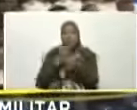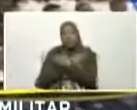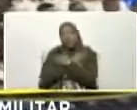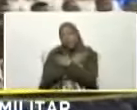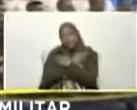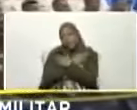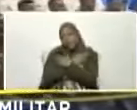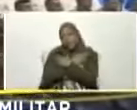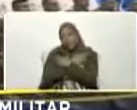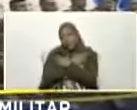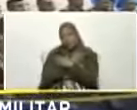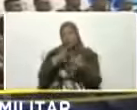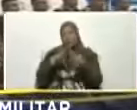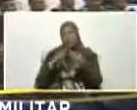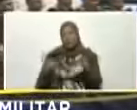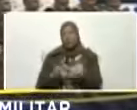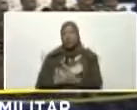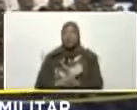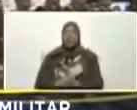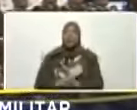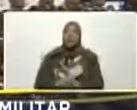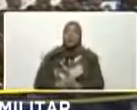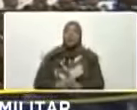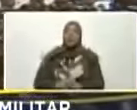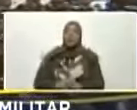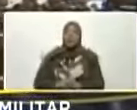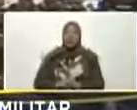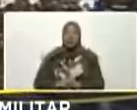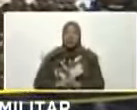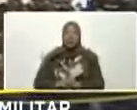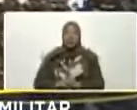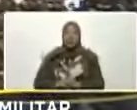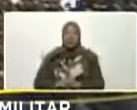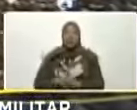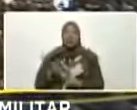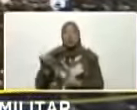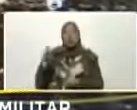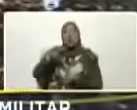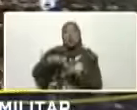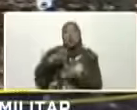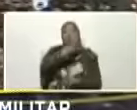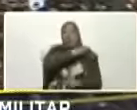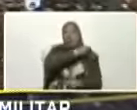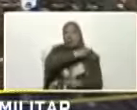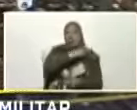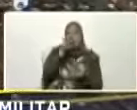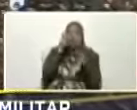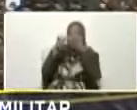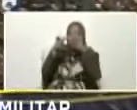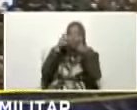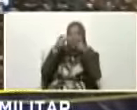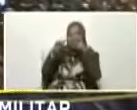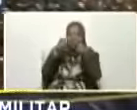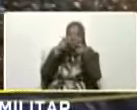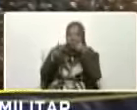Felicitaciones a todos y a todas. A la jerarquía de sargento supervisor.